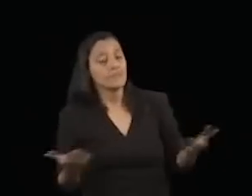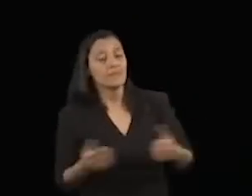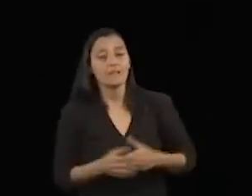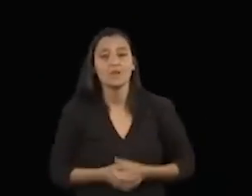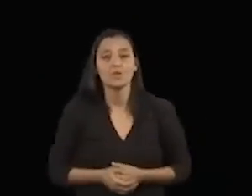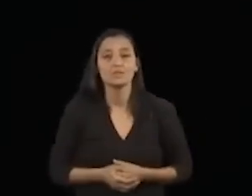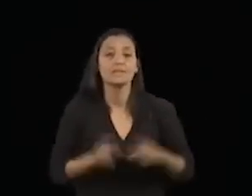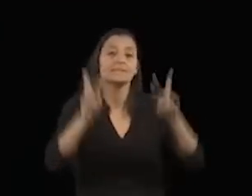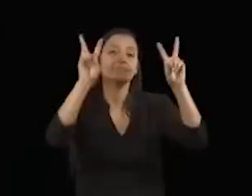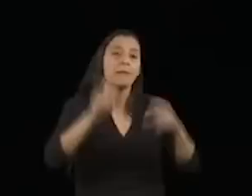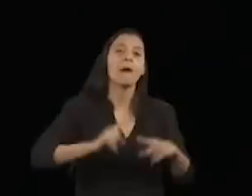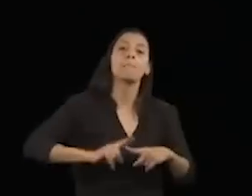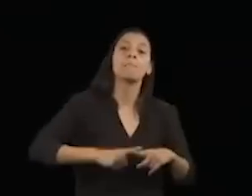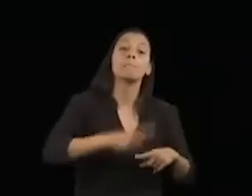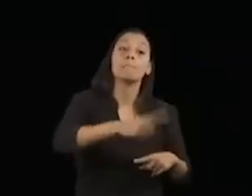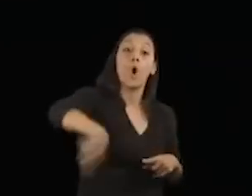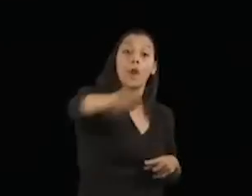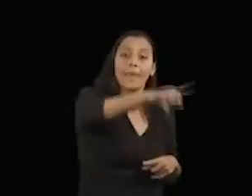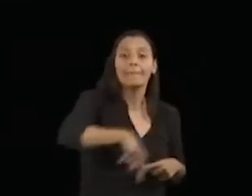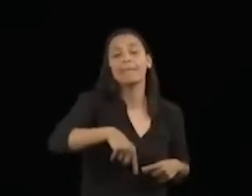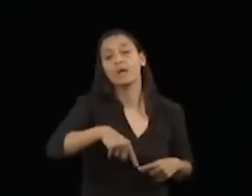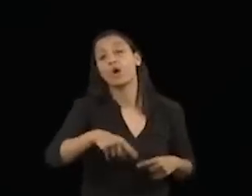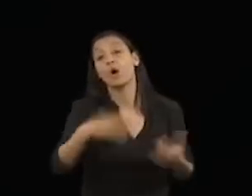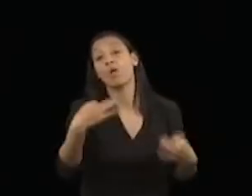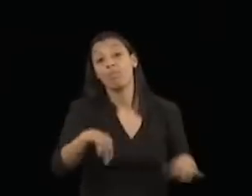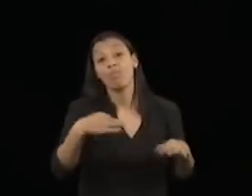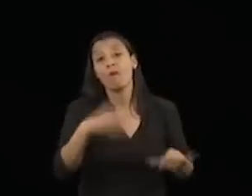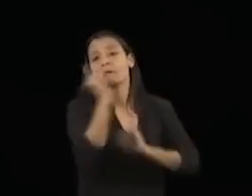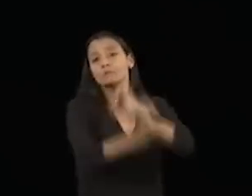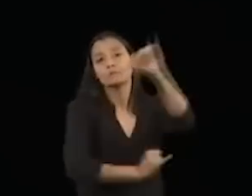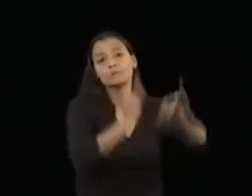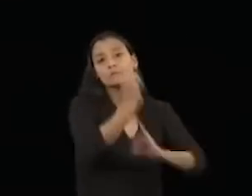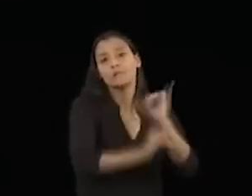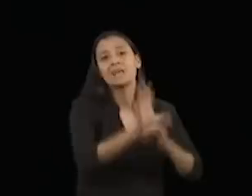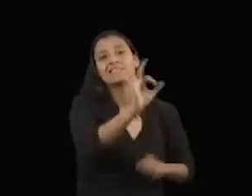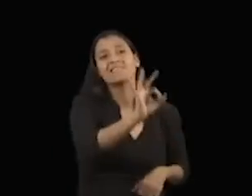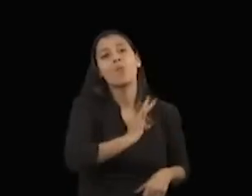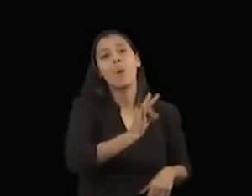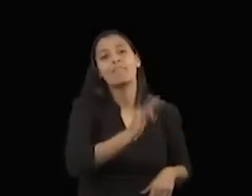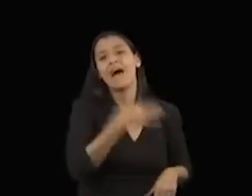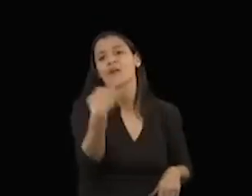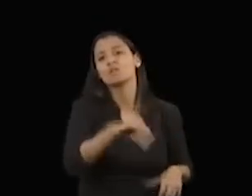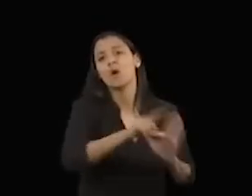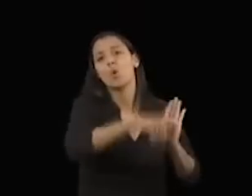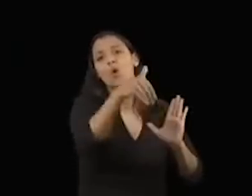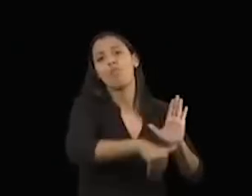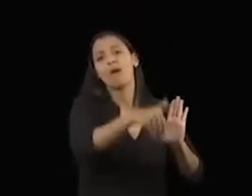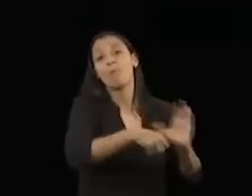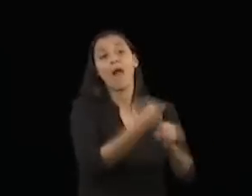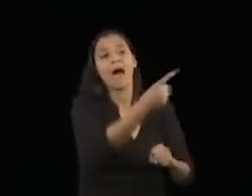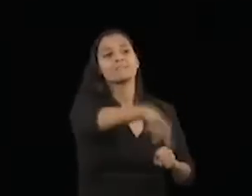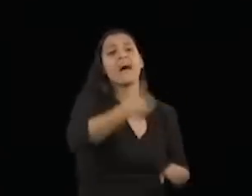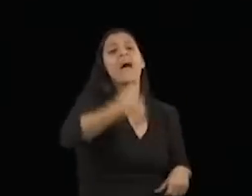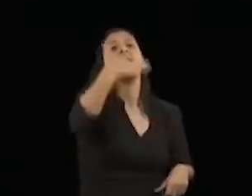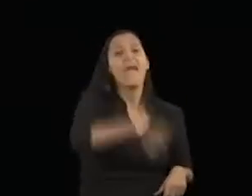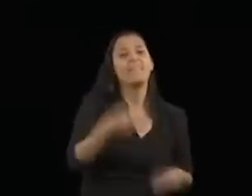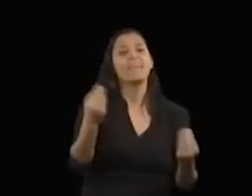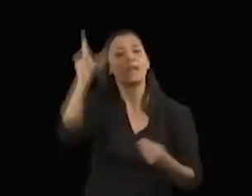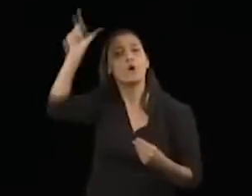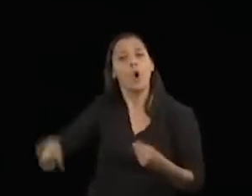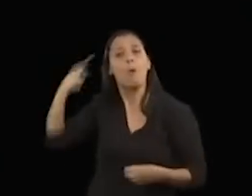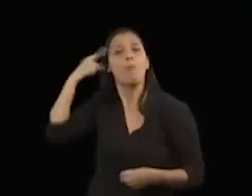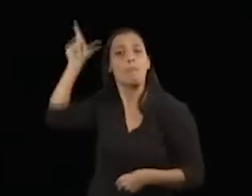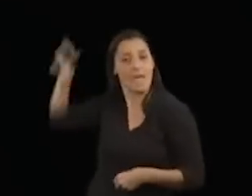a la política va a haber que estar 50 años explicándole la cabeza de ese hombre. Y hoy estoy bullish,